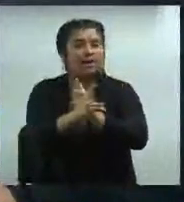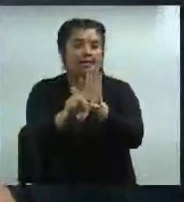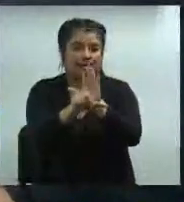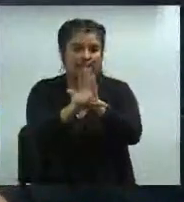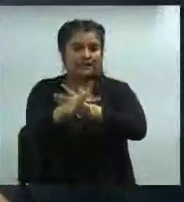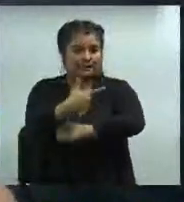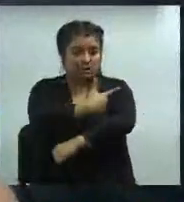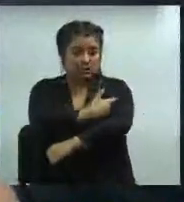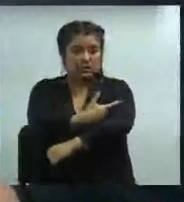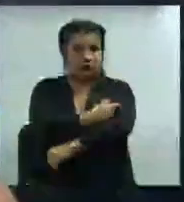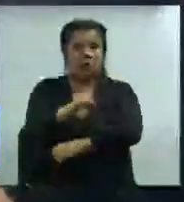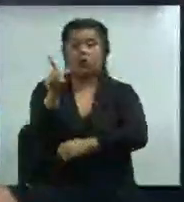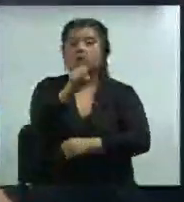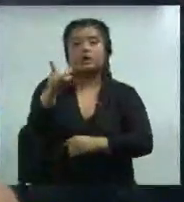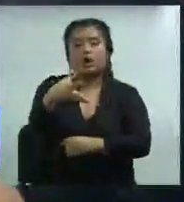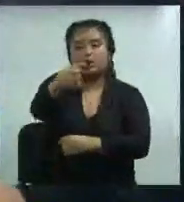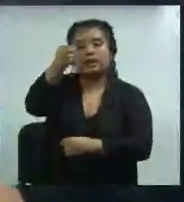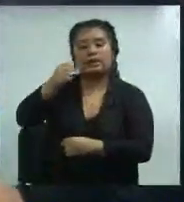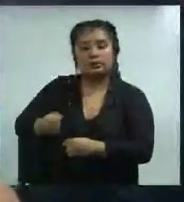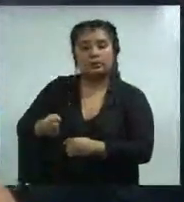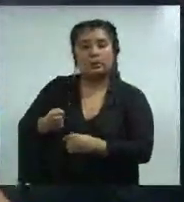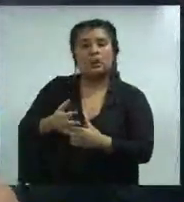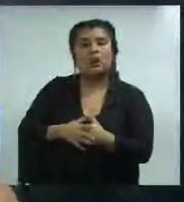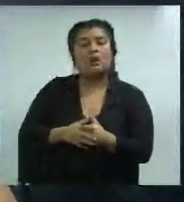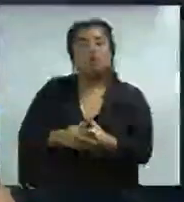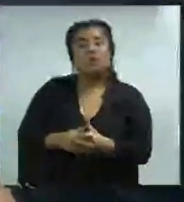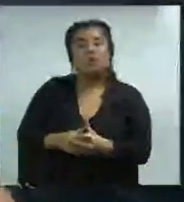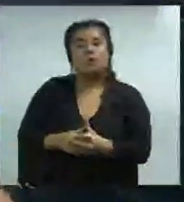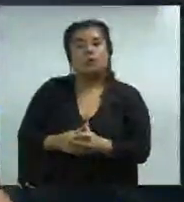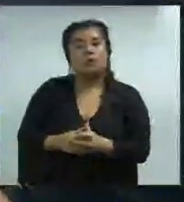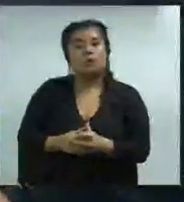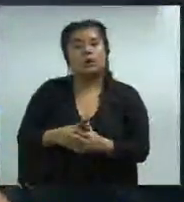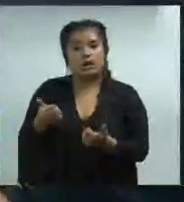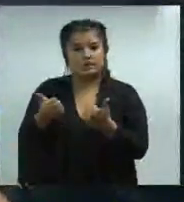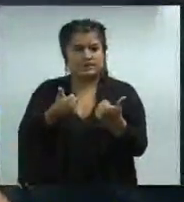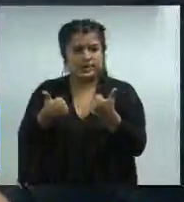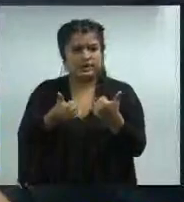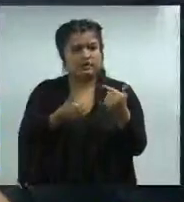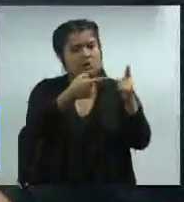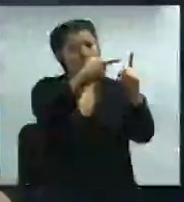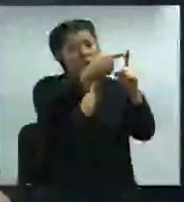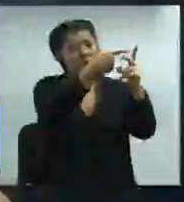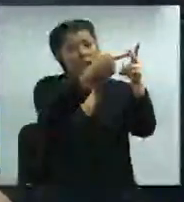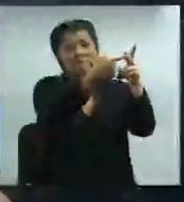que fuera obligatorio administrar A o B